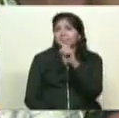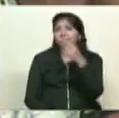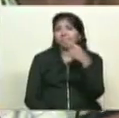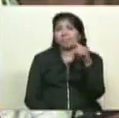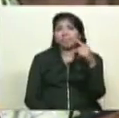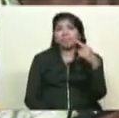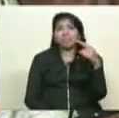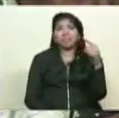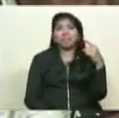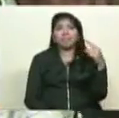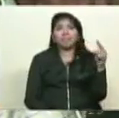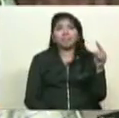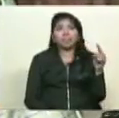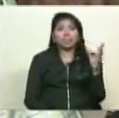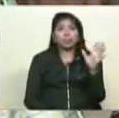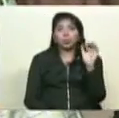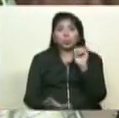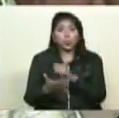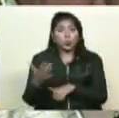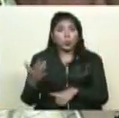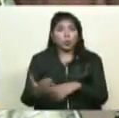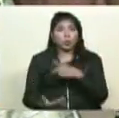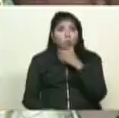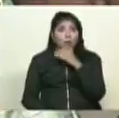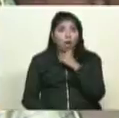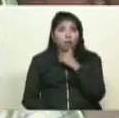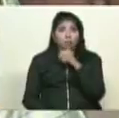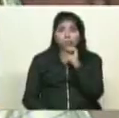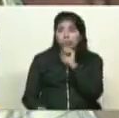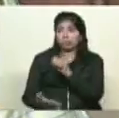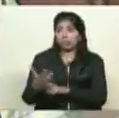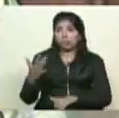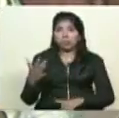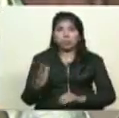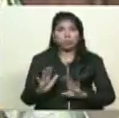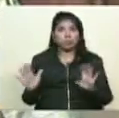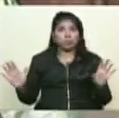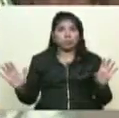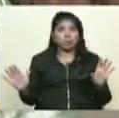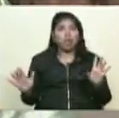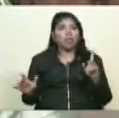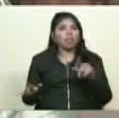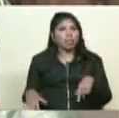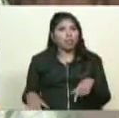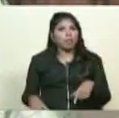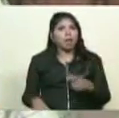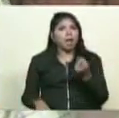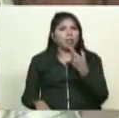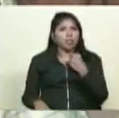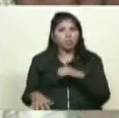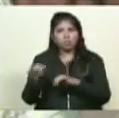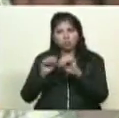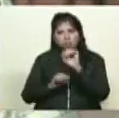que están muy escasas en el mercado, señor presidente. Eso sí, incluso los antibióticos, señor presidente. Tenemos